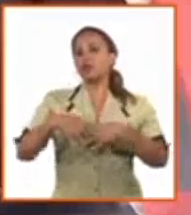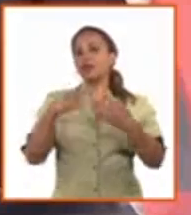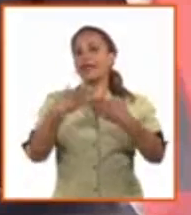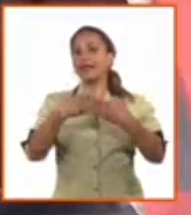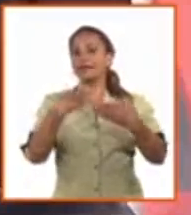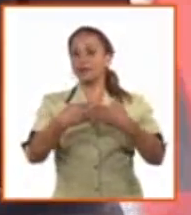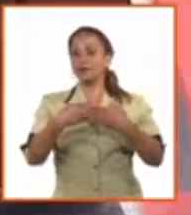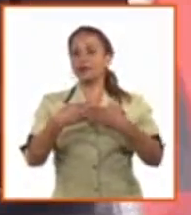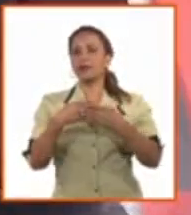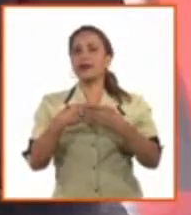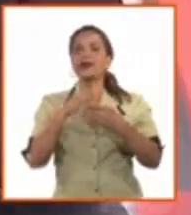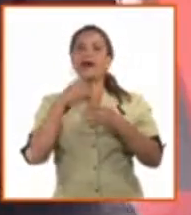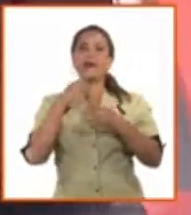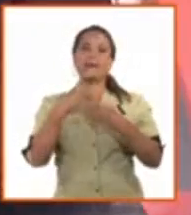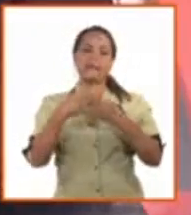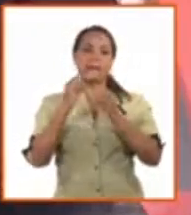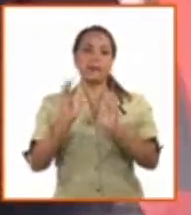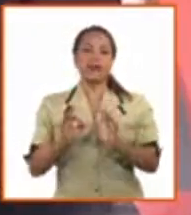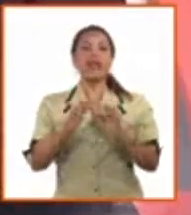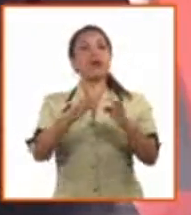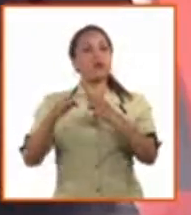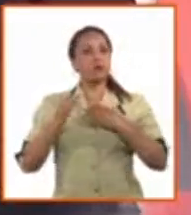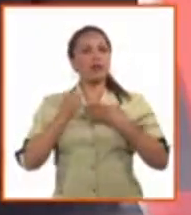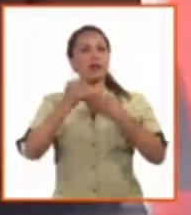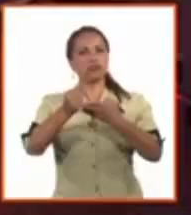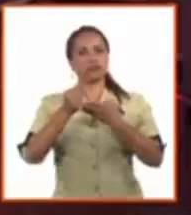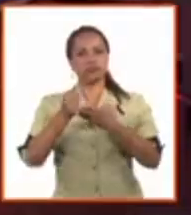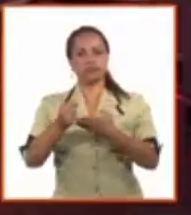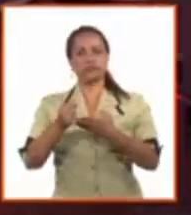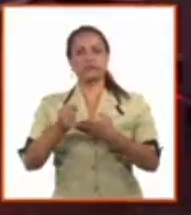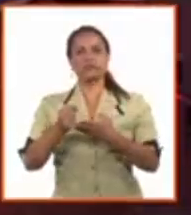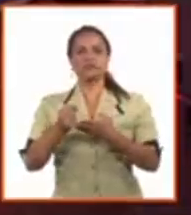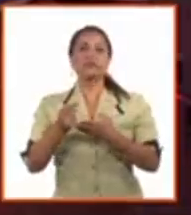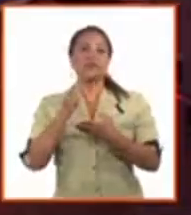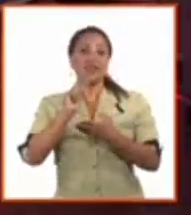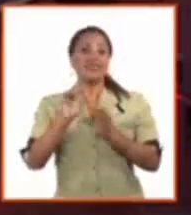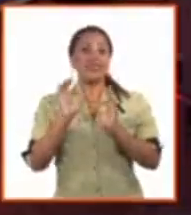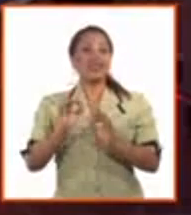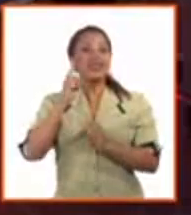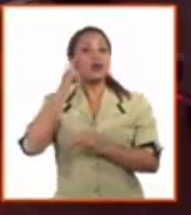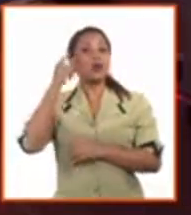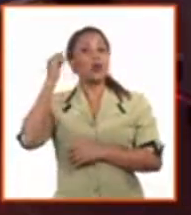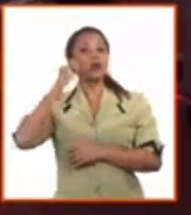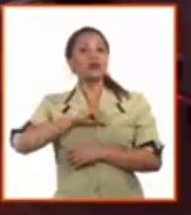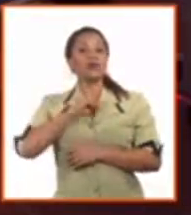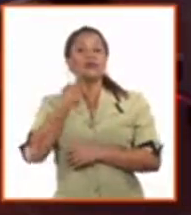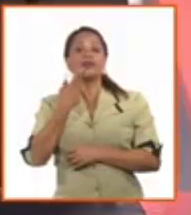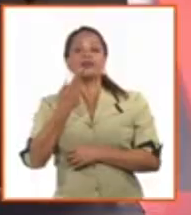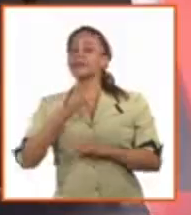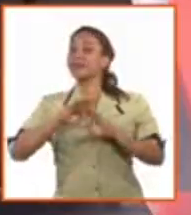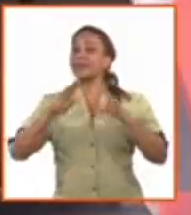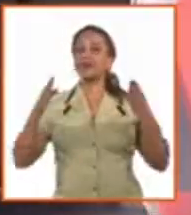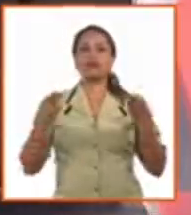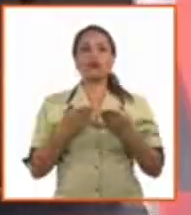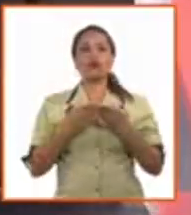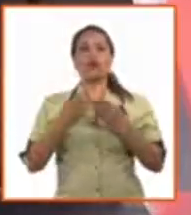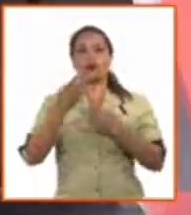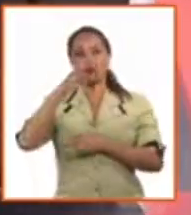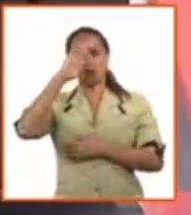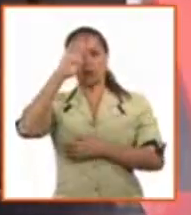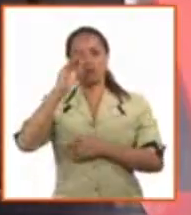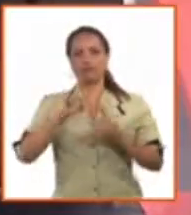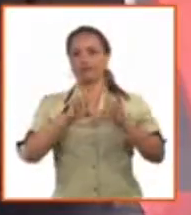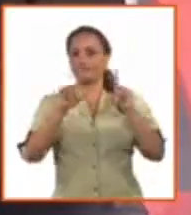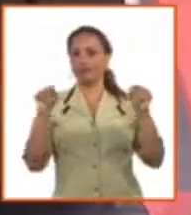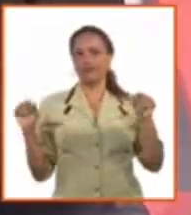cualquier entorno empresarial y entonces las comunidades apoyan eso y conocimiento de todo el país y se canalizan